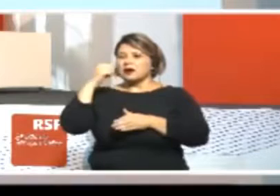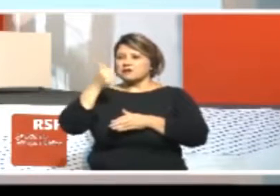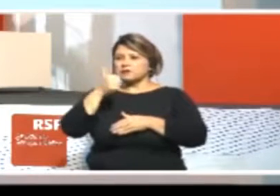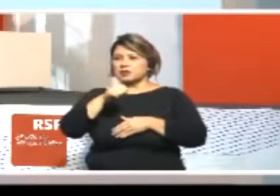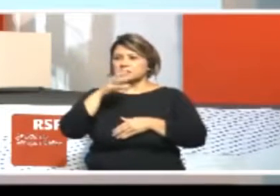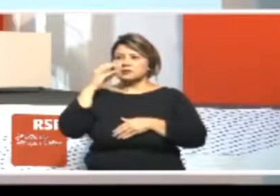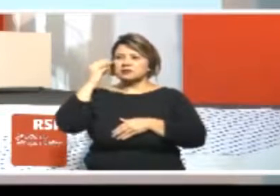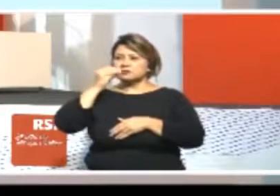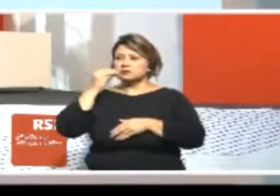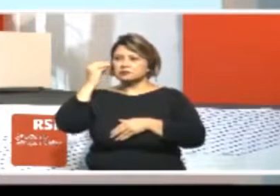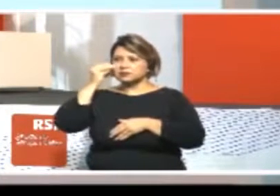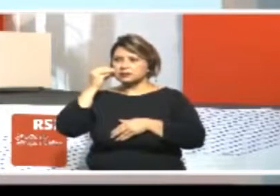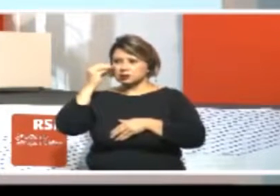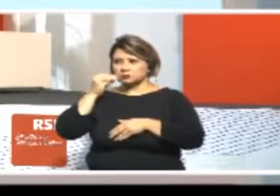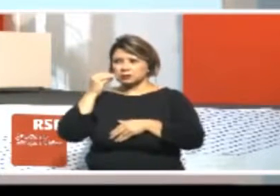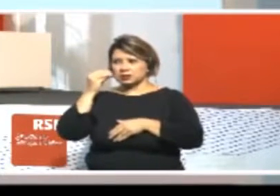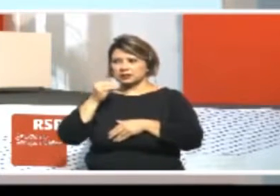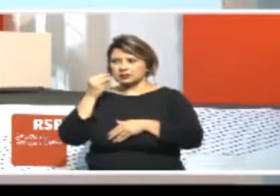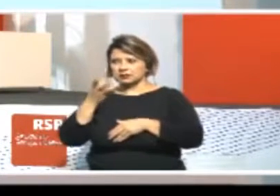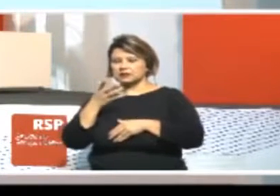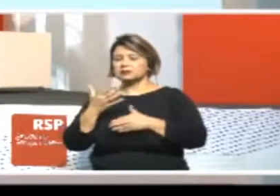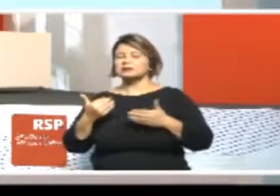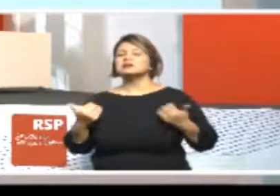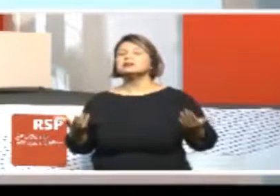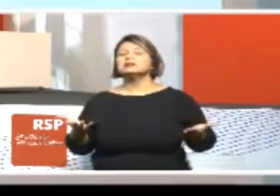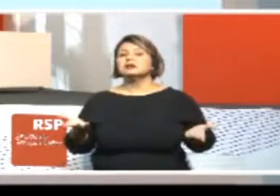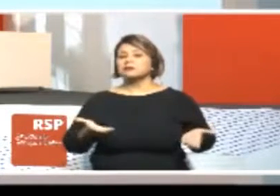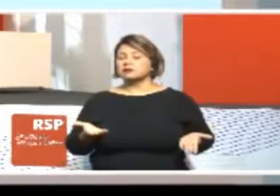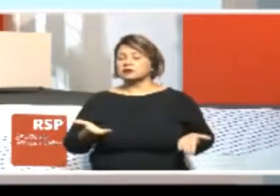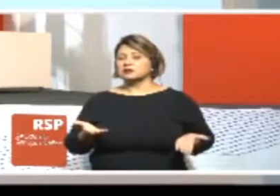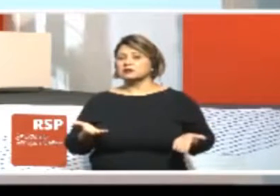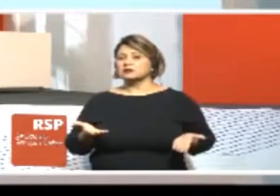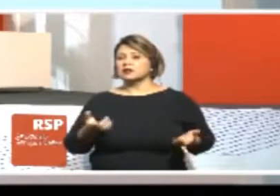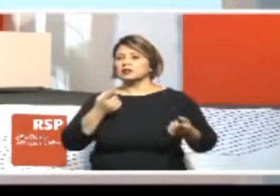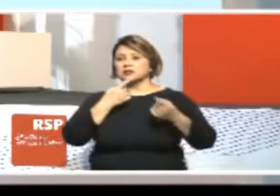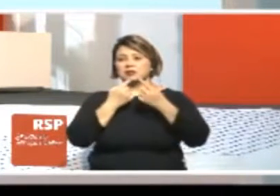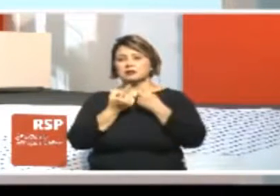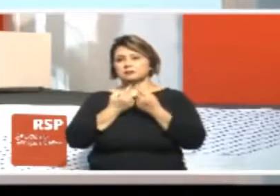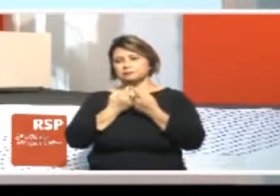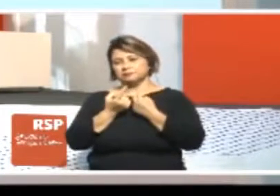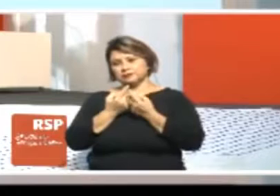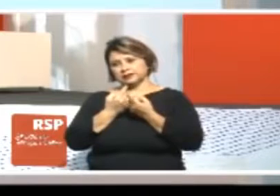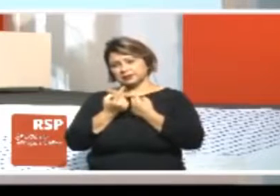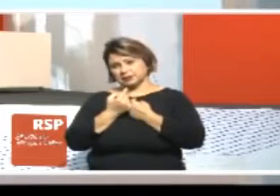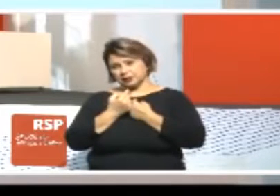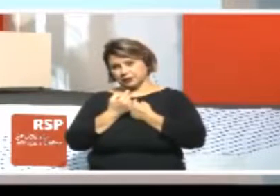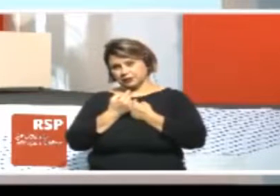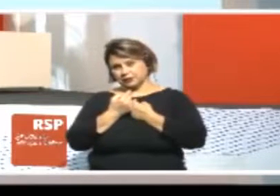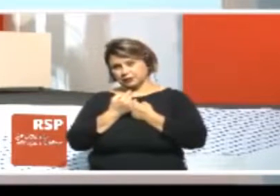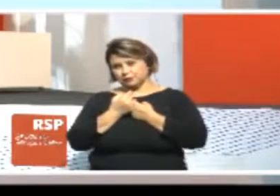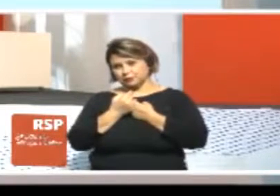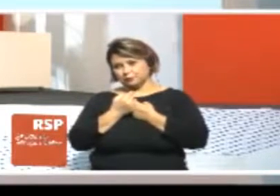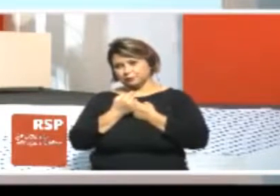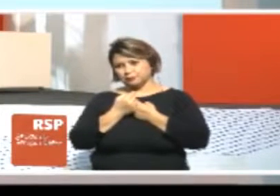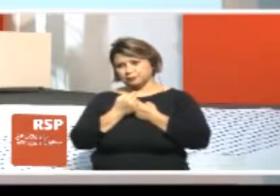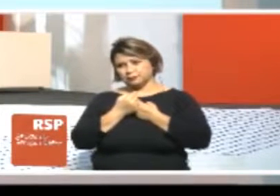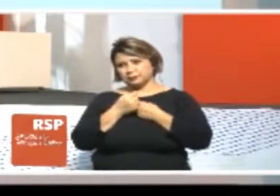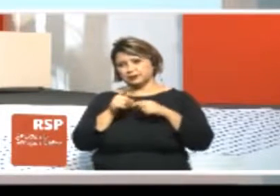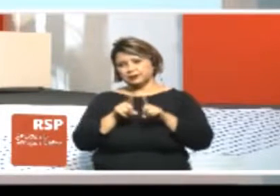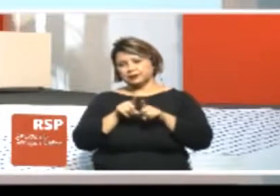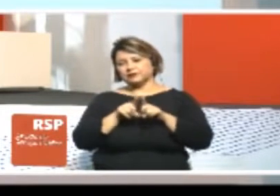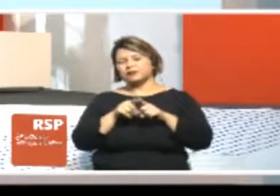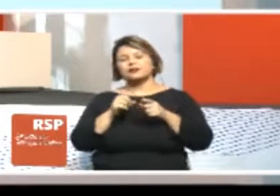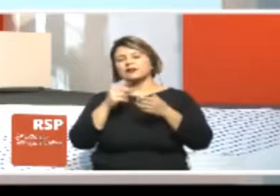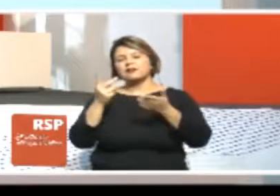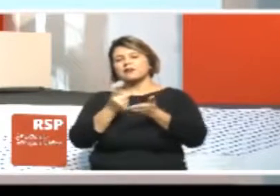ahora, en términos de la entrevista, esto fue lo más sorprendente, y por cierto, no me han dejado publicar esto